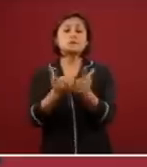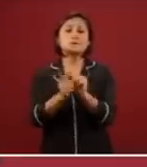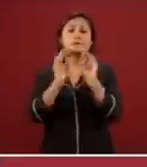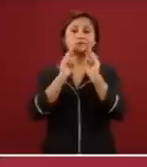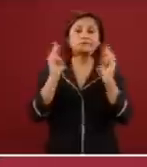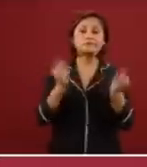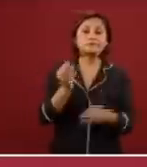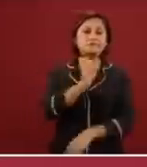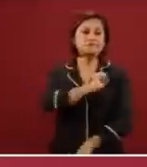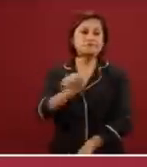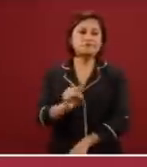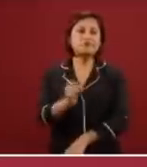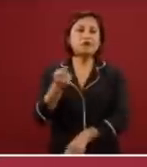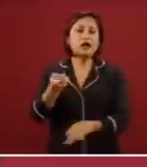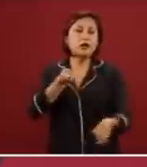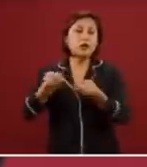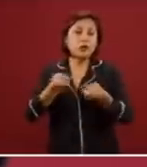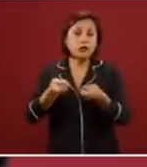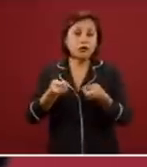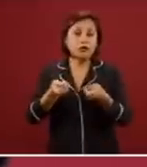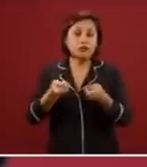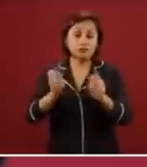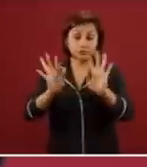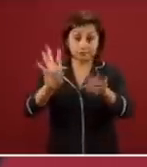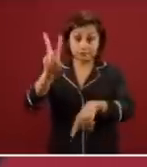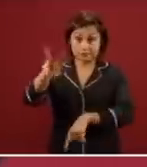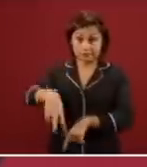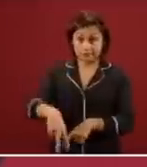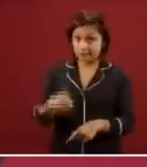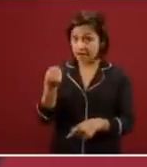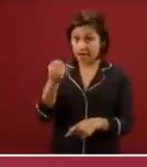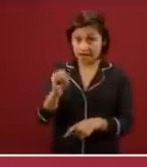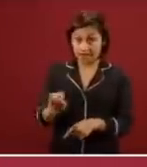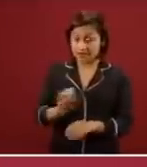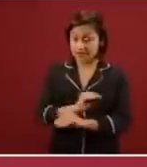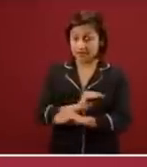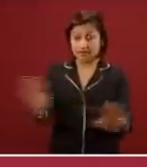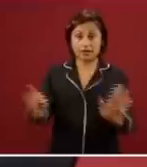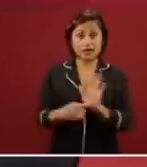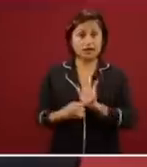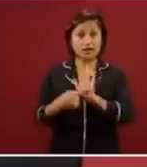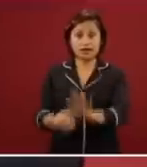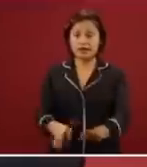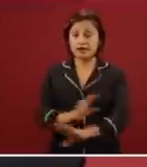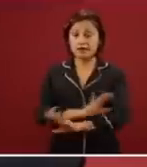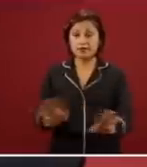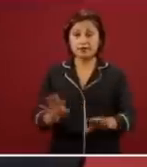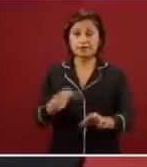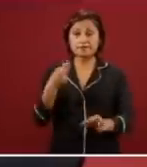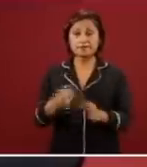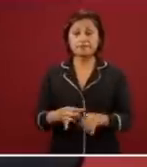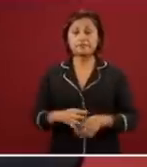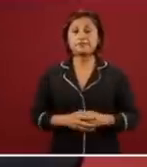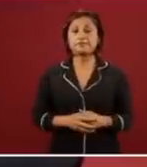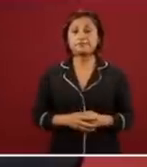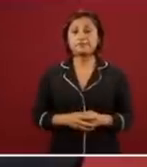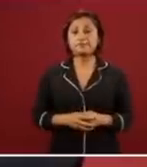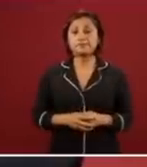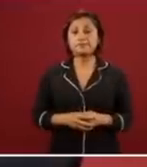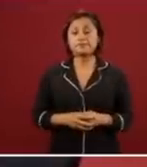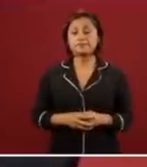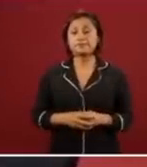Así, de claro y contundente